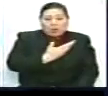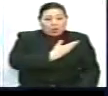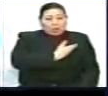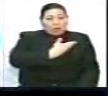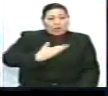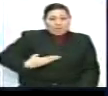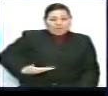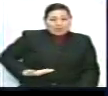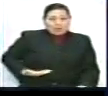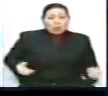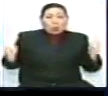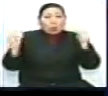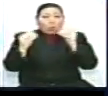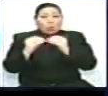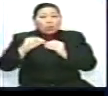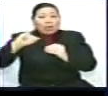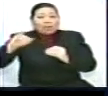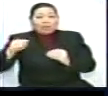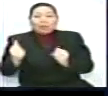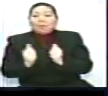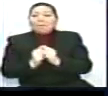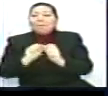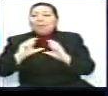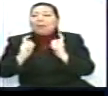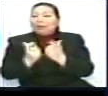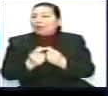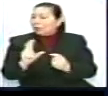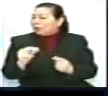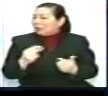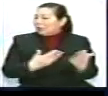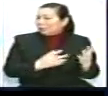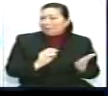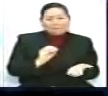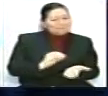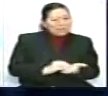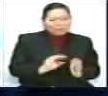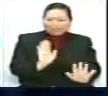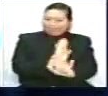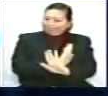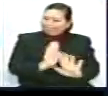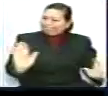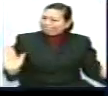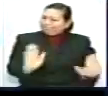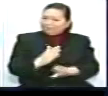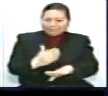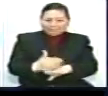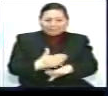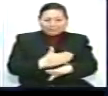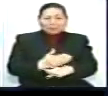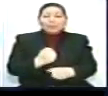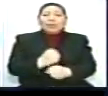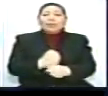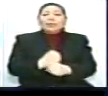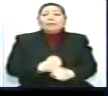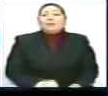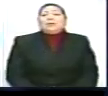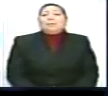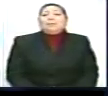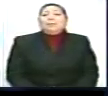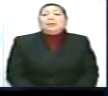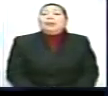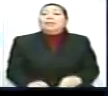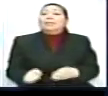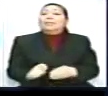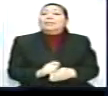Estado. El ciudadano no puede ni debe esperar más el desarrollo y la ejecución de obras.